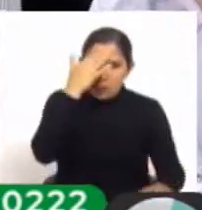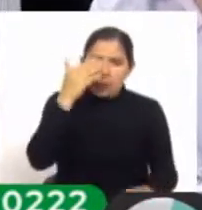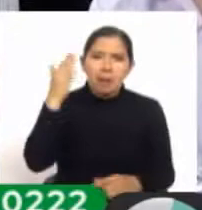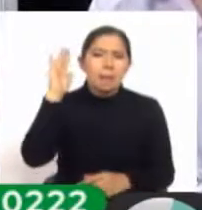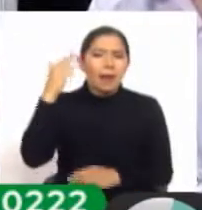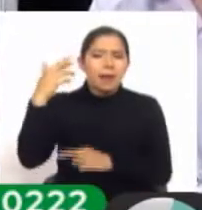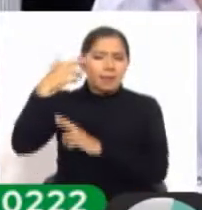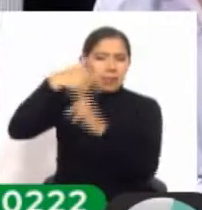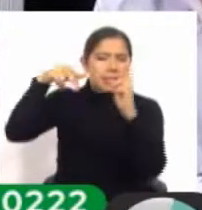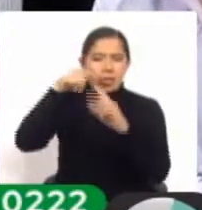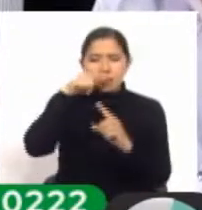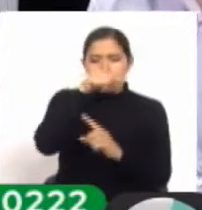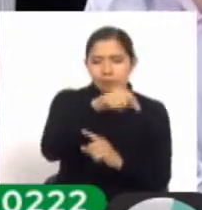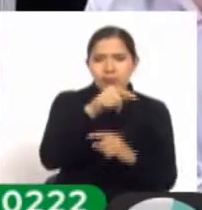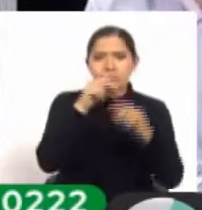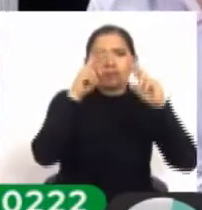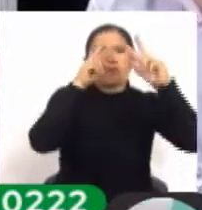establecido.